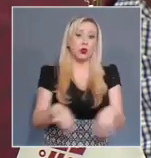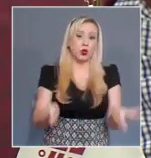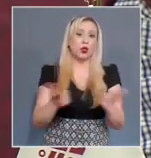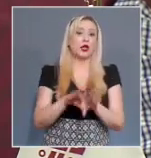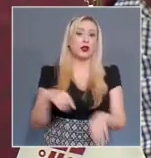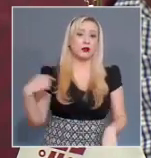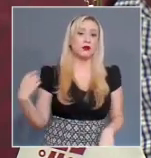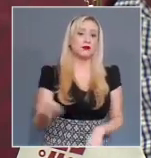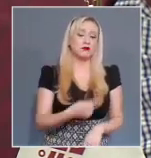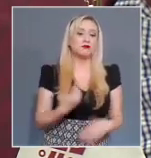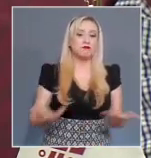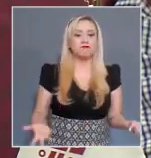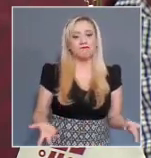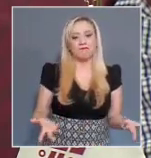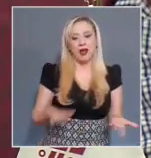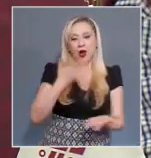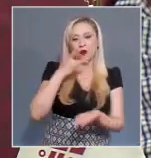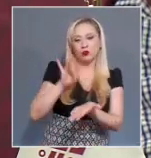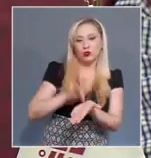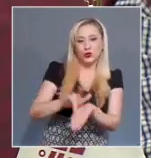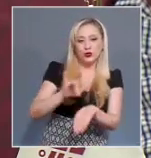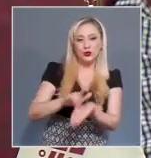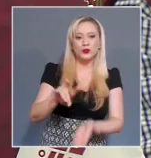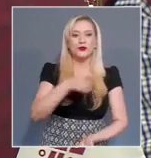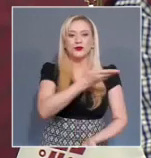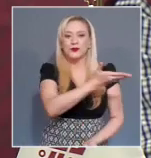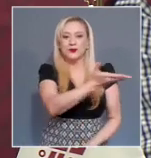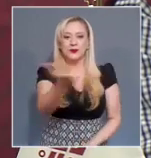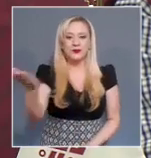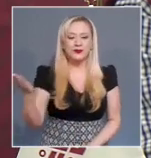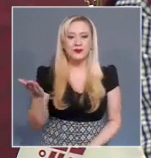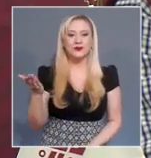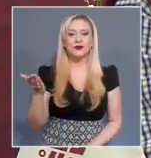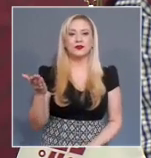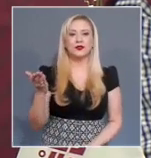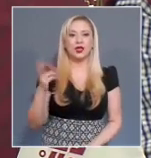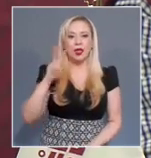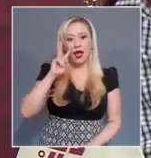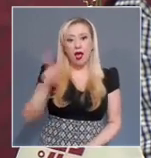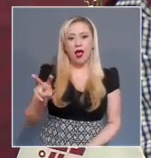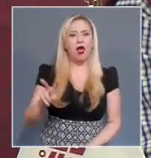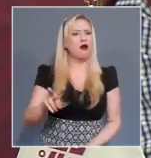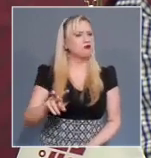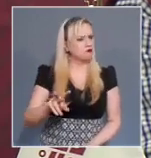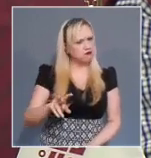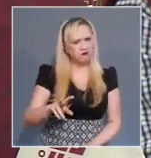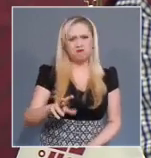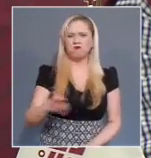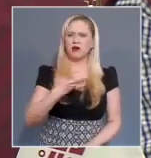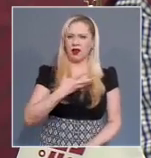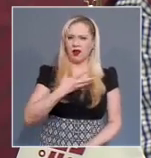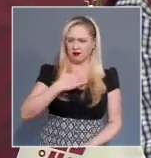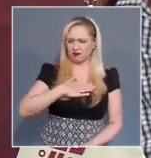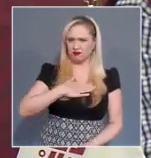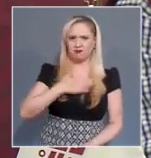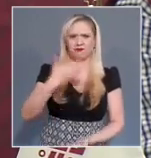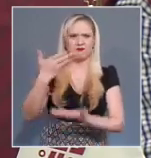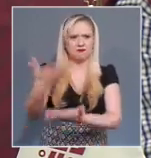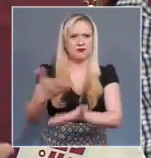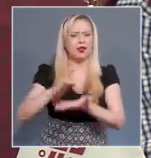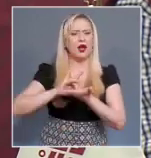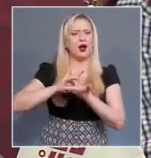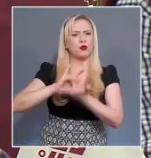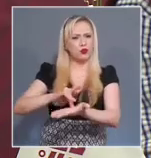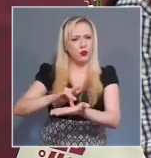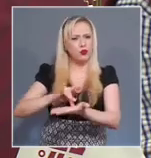de eso y que ustedes que sepan que tienen todo nuestro apoyo en cuanto a